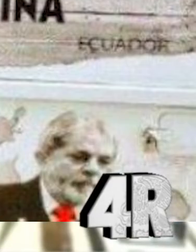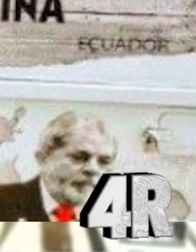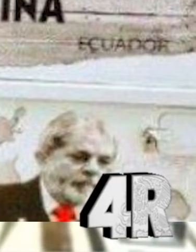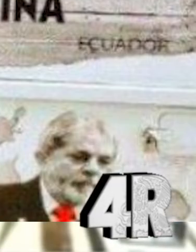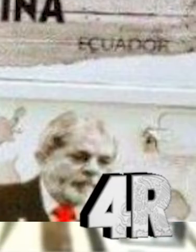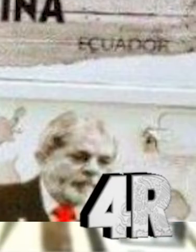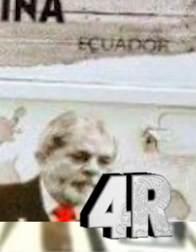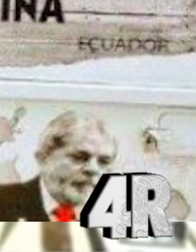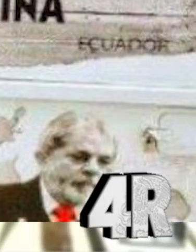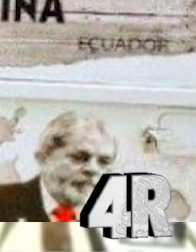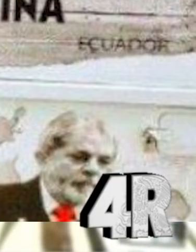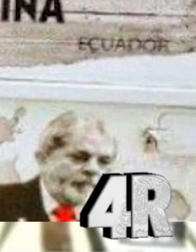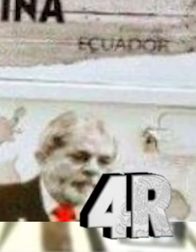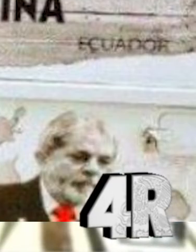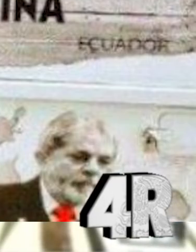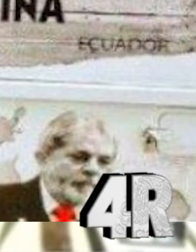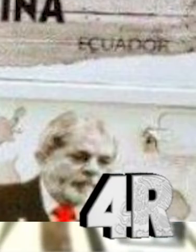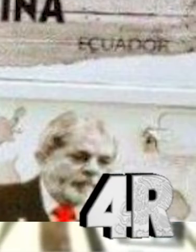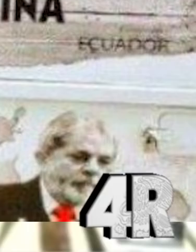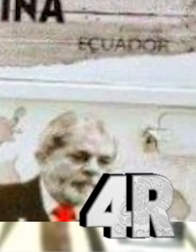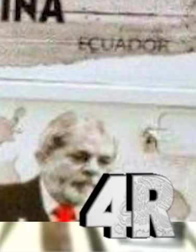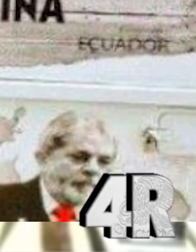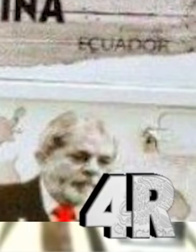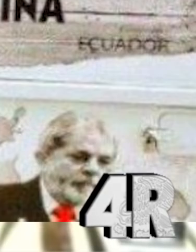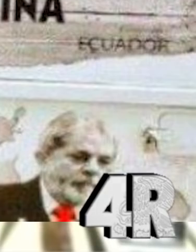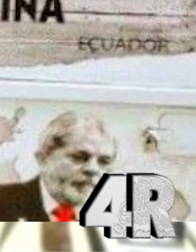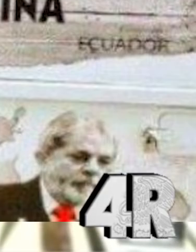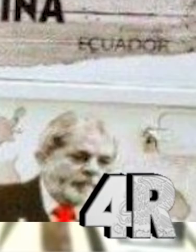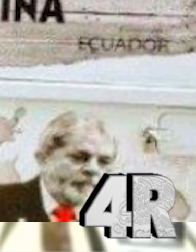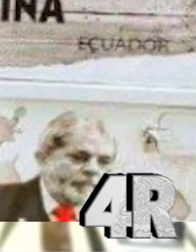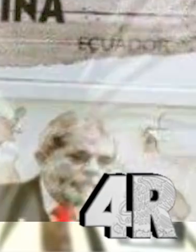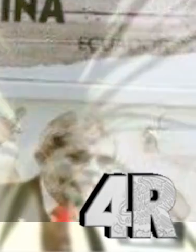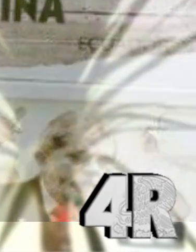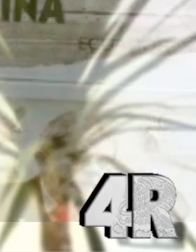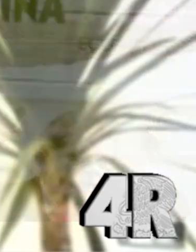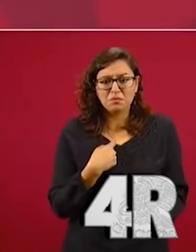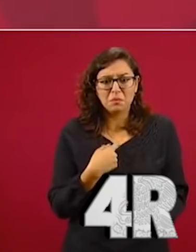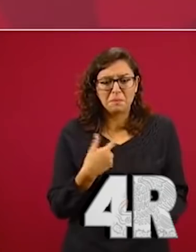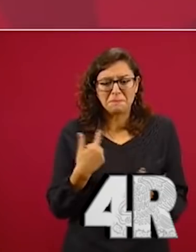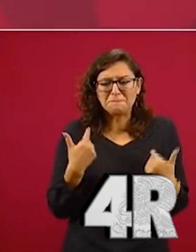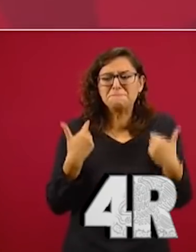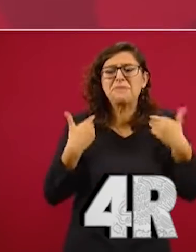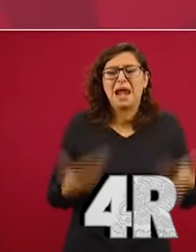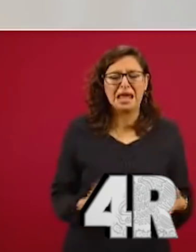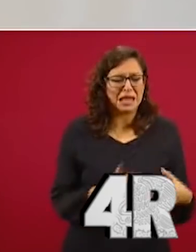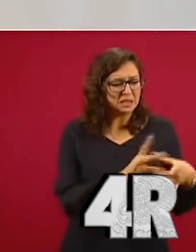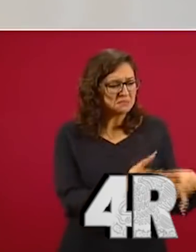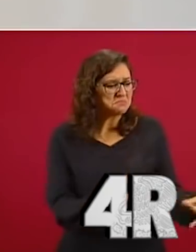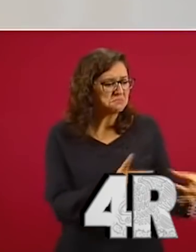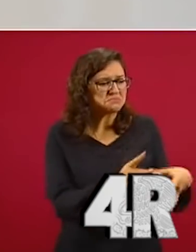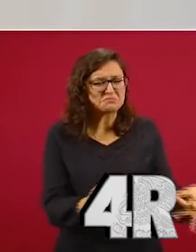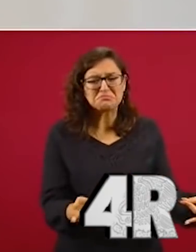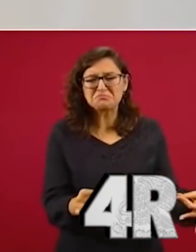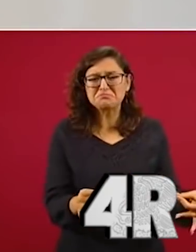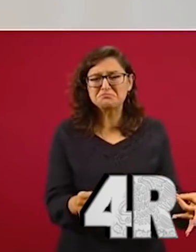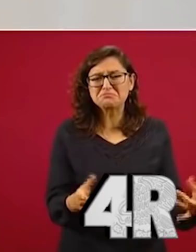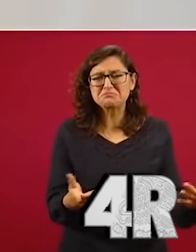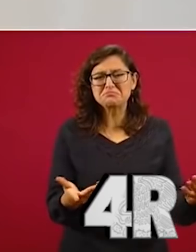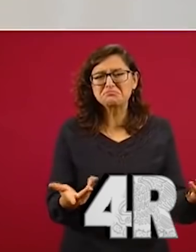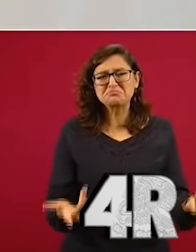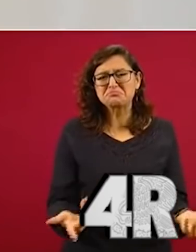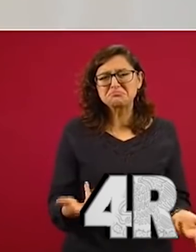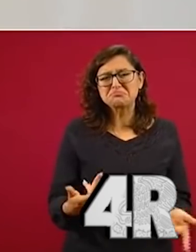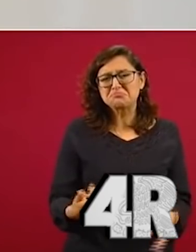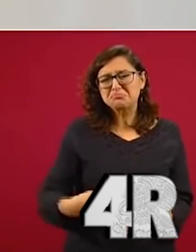2018, tachándolo como una amenaza para México. Sin embargo, vamos a revisar rápidamente lo que le dijo